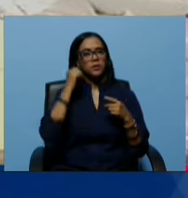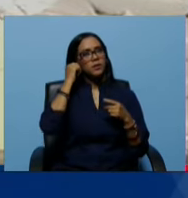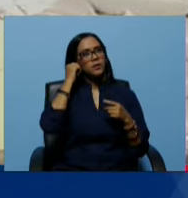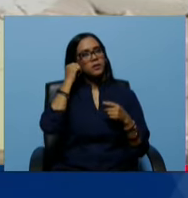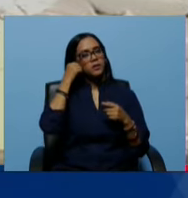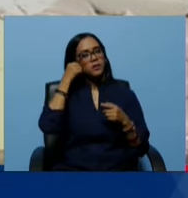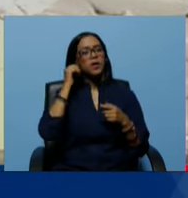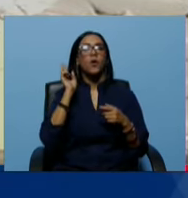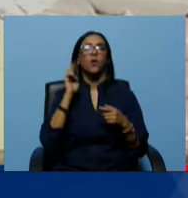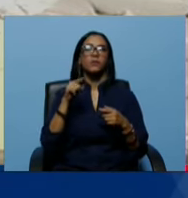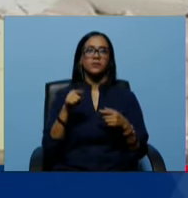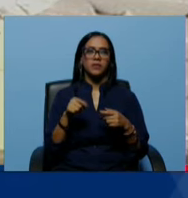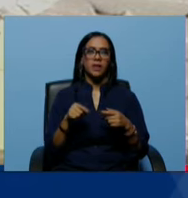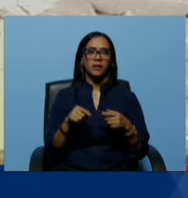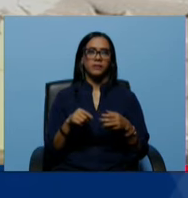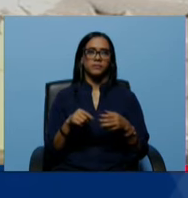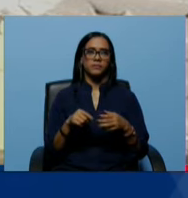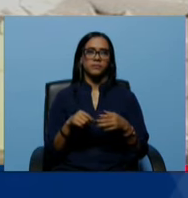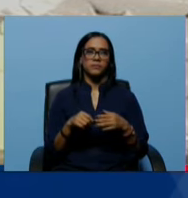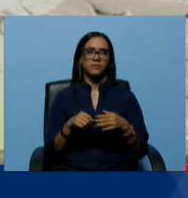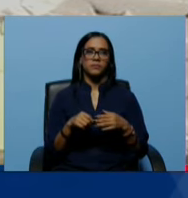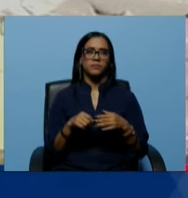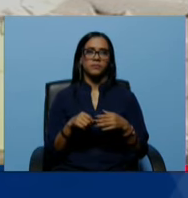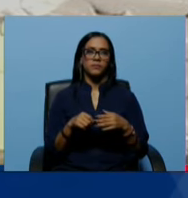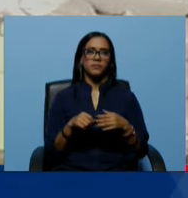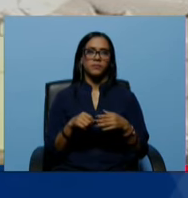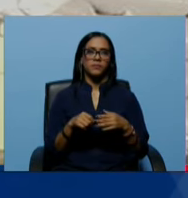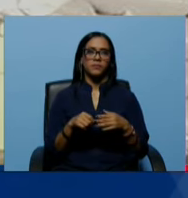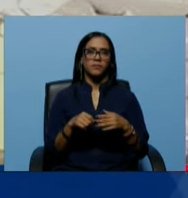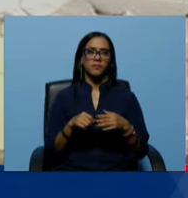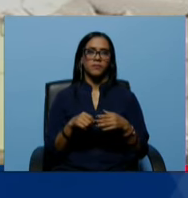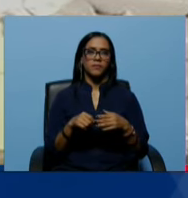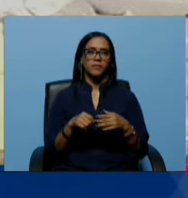y usted es bienvenido a Portuguesa